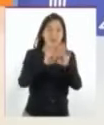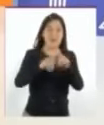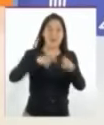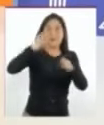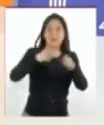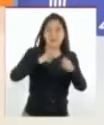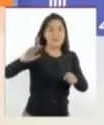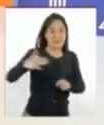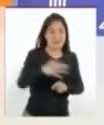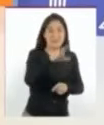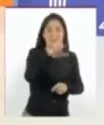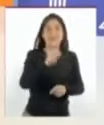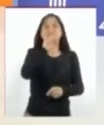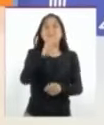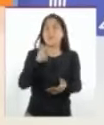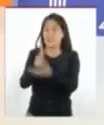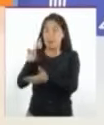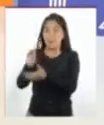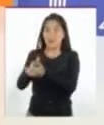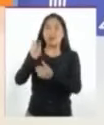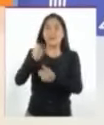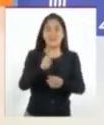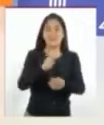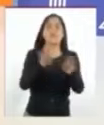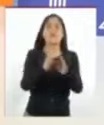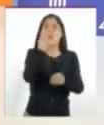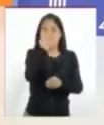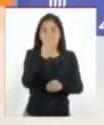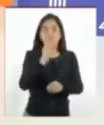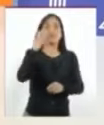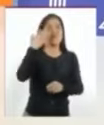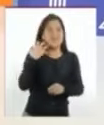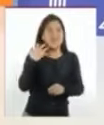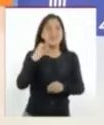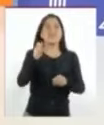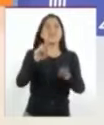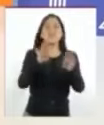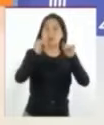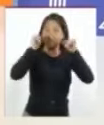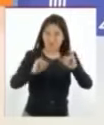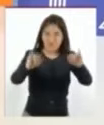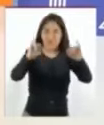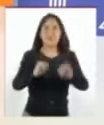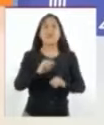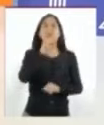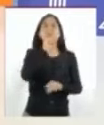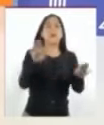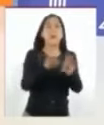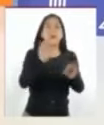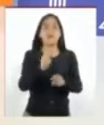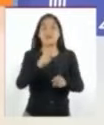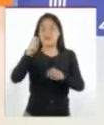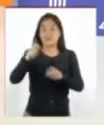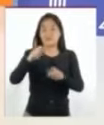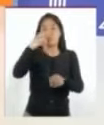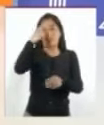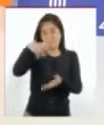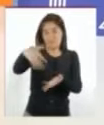aves, reptiles, osos, búfalos o mamuts. Recolectaban frutos, raíces y